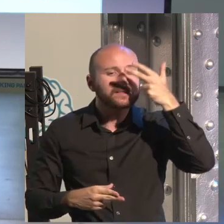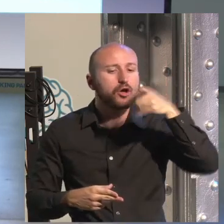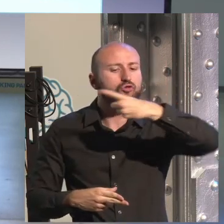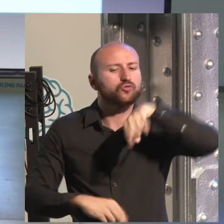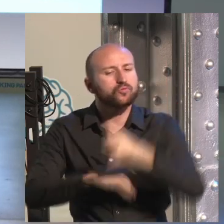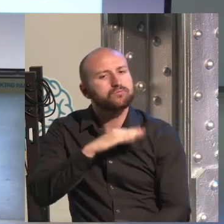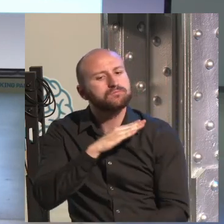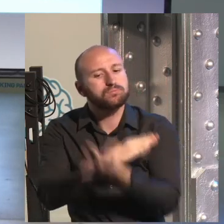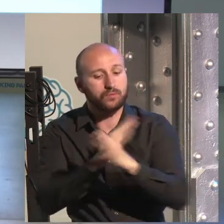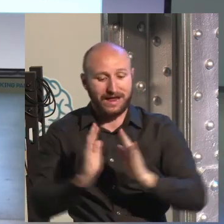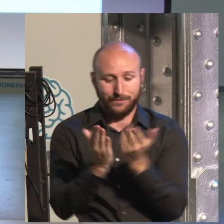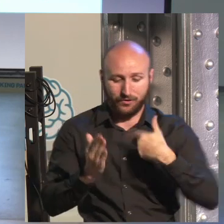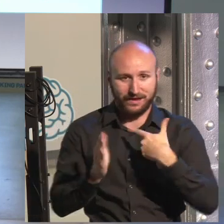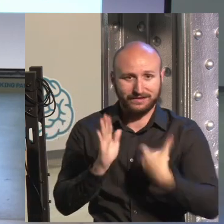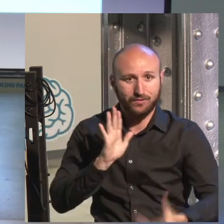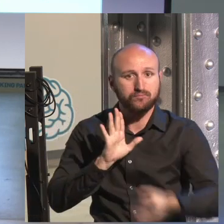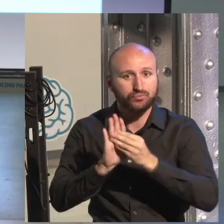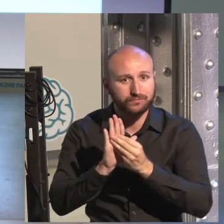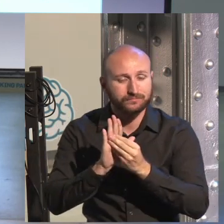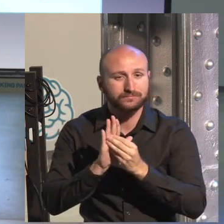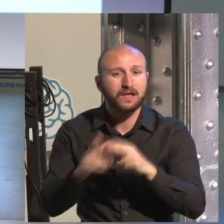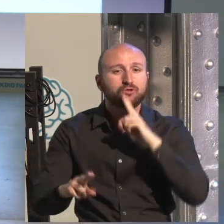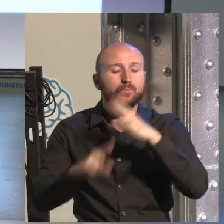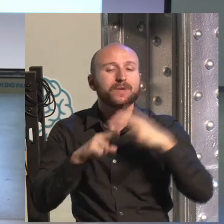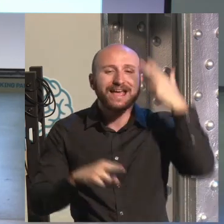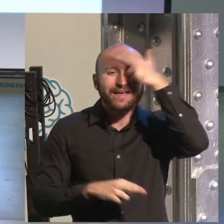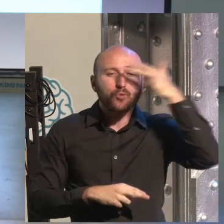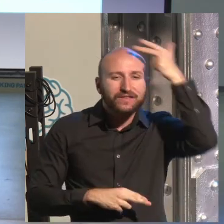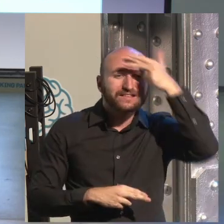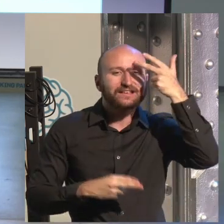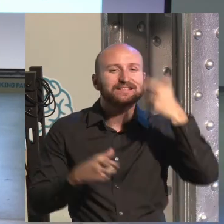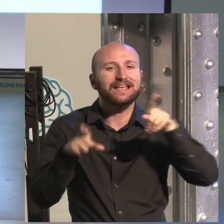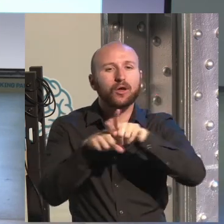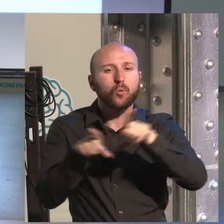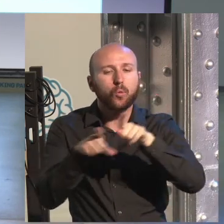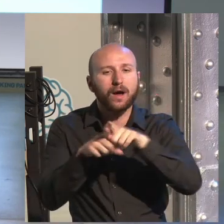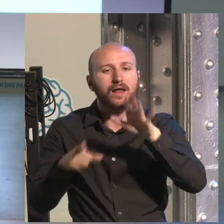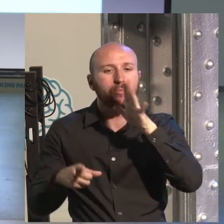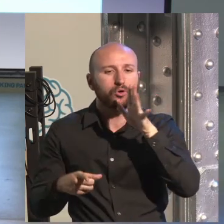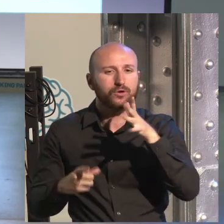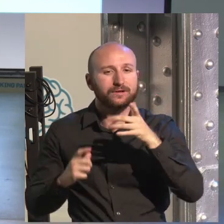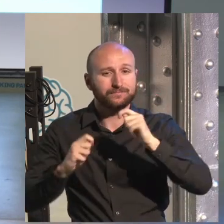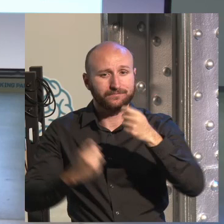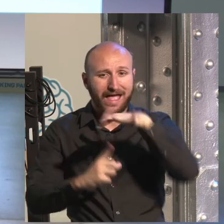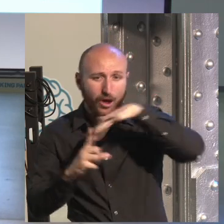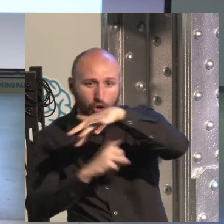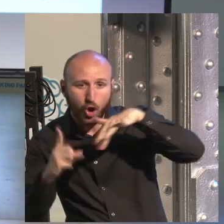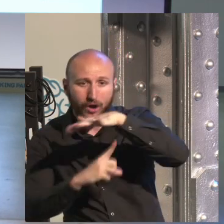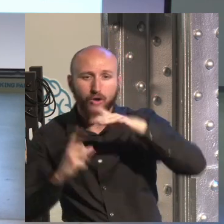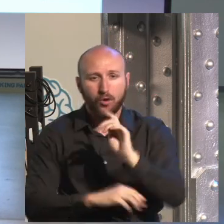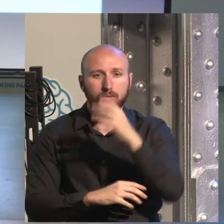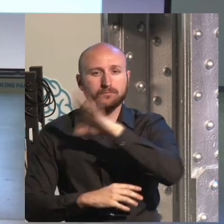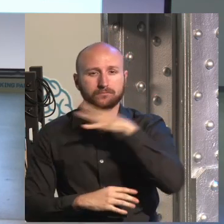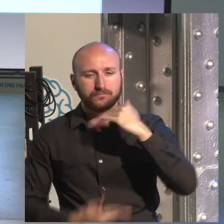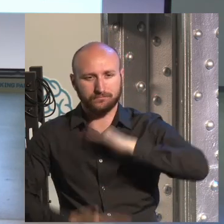hemos desarrollado en este libro, dicho sea de paso, y que se llama la hipótesis de dominio ecológico, competencia social, que lo que